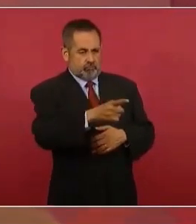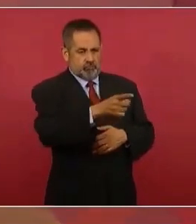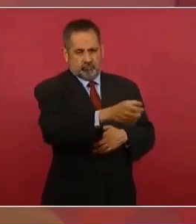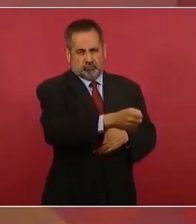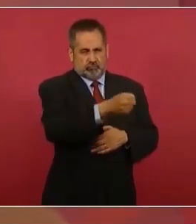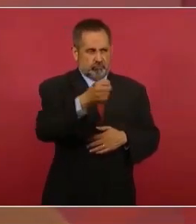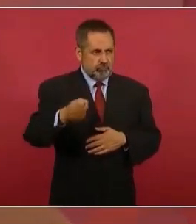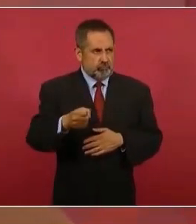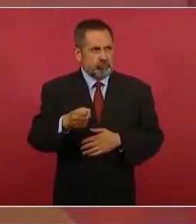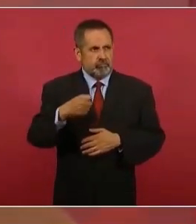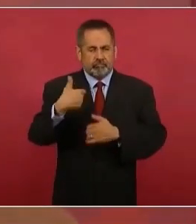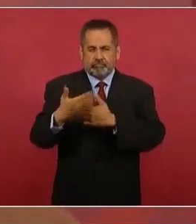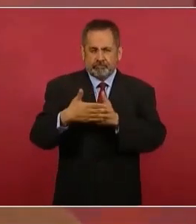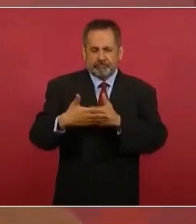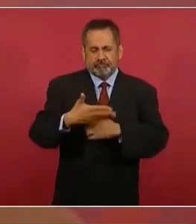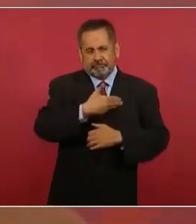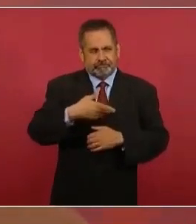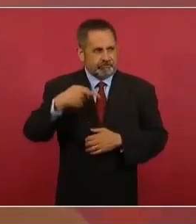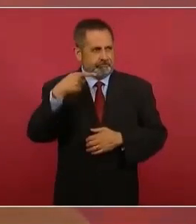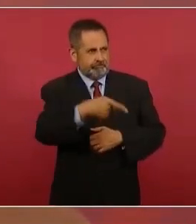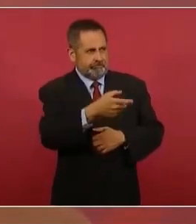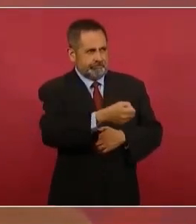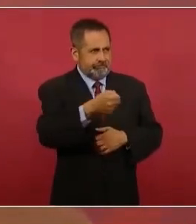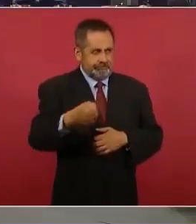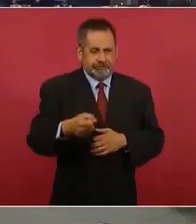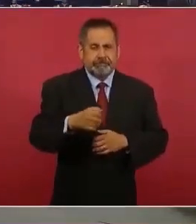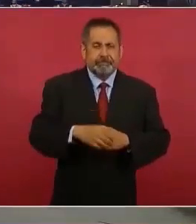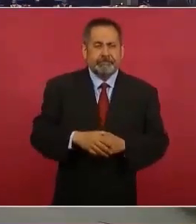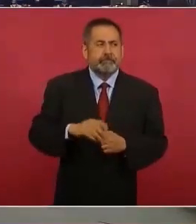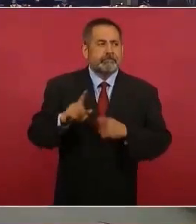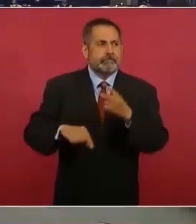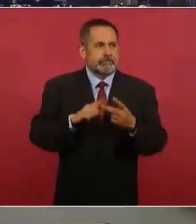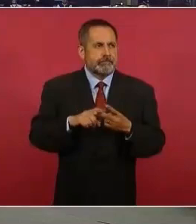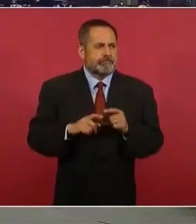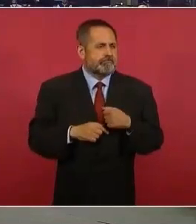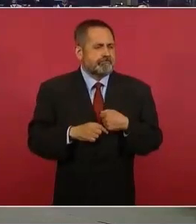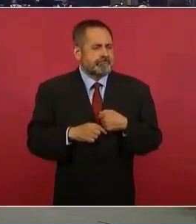con el dedazo. Luego, vetaba,